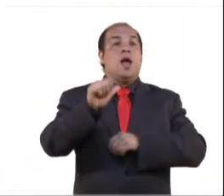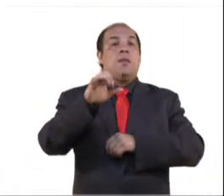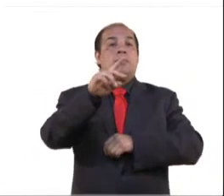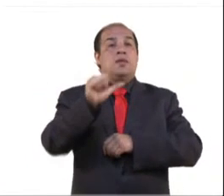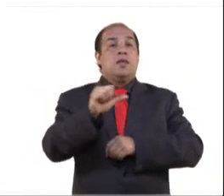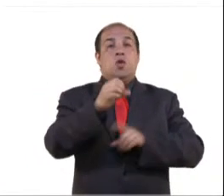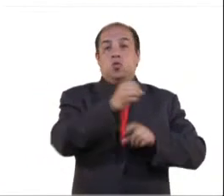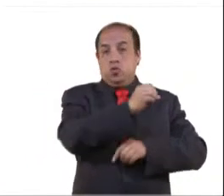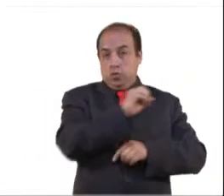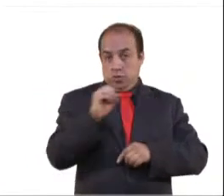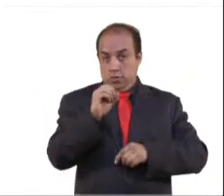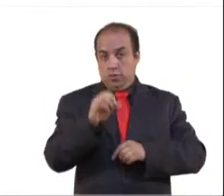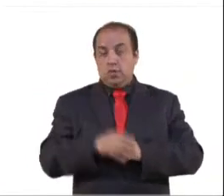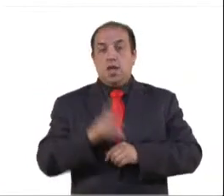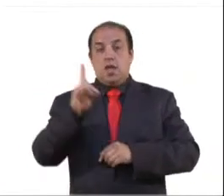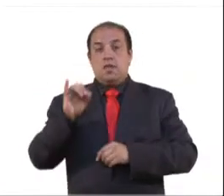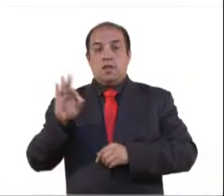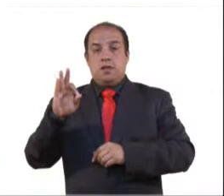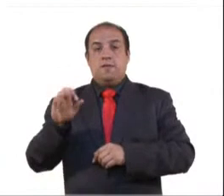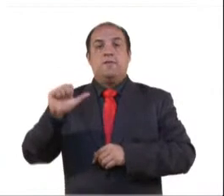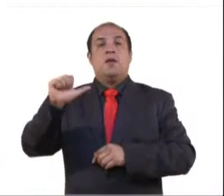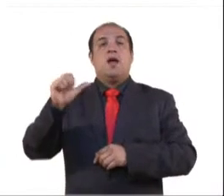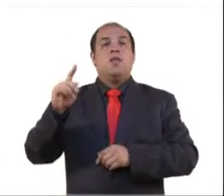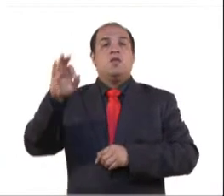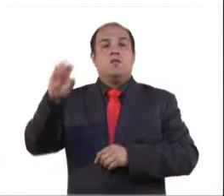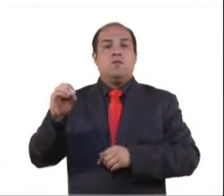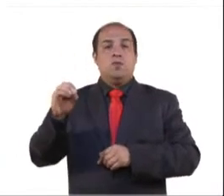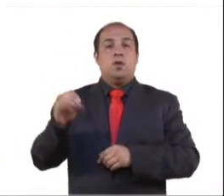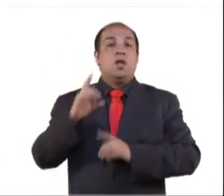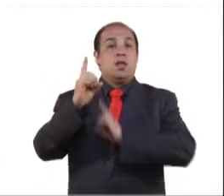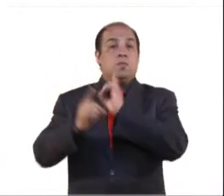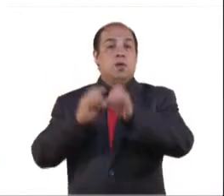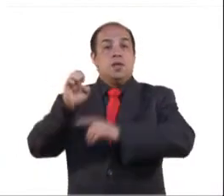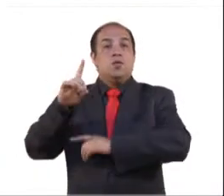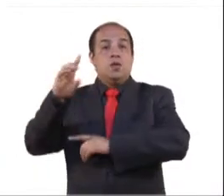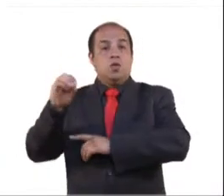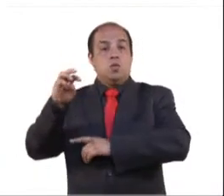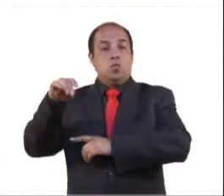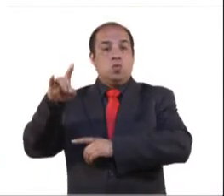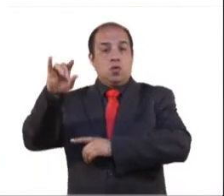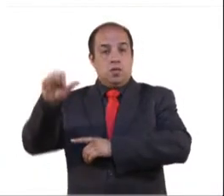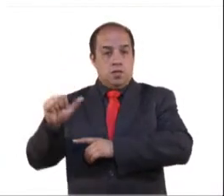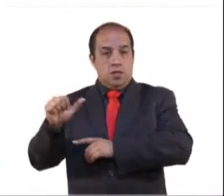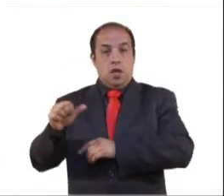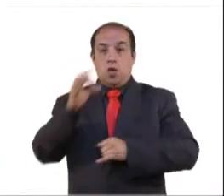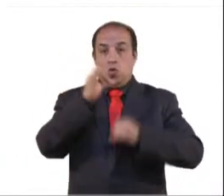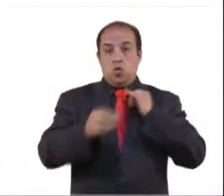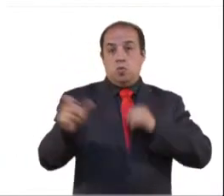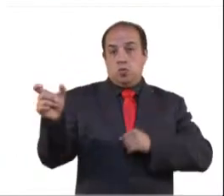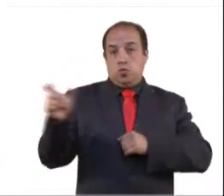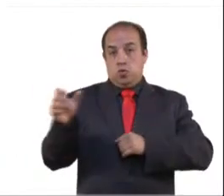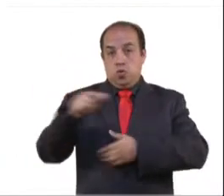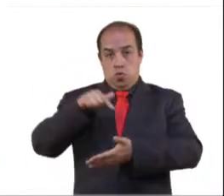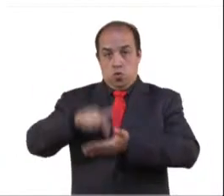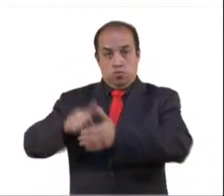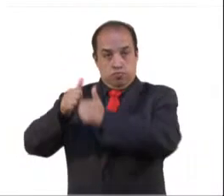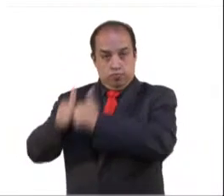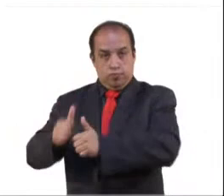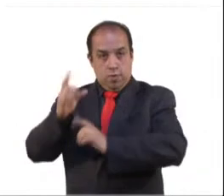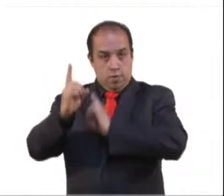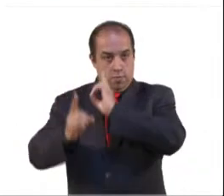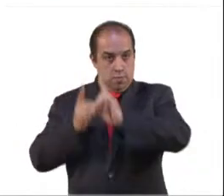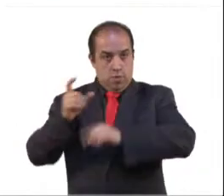López Mateos y en el Deportivo Eduardo Molina. Y por último, en Xochimilco, con nuestra sede fija, que es el Deportivo